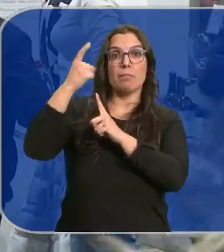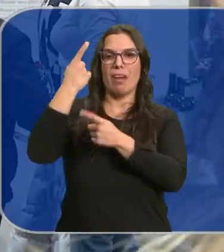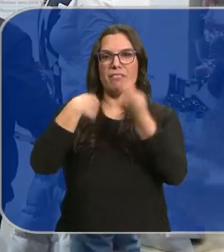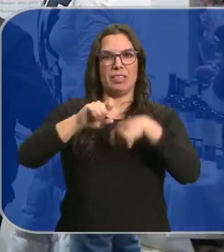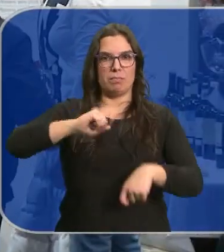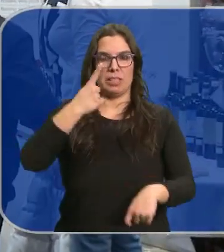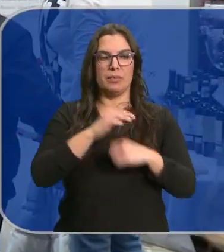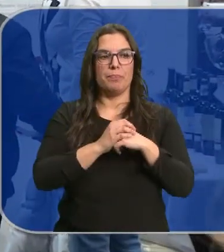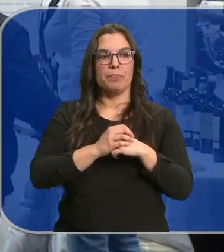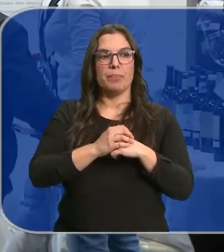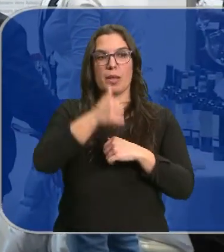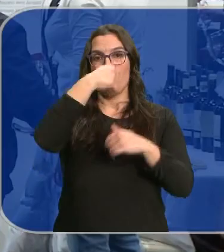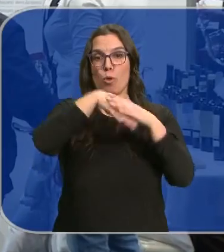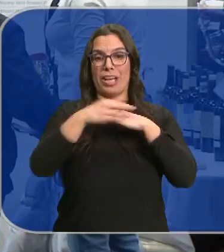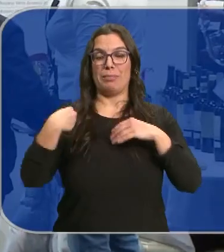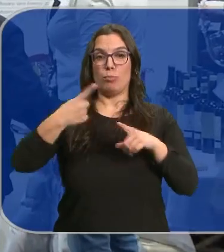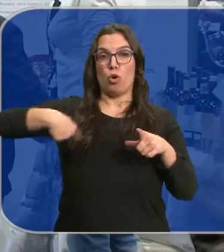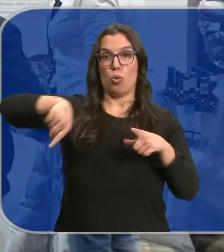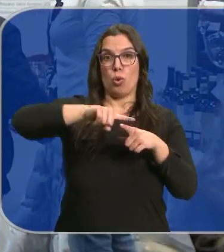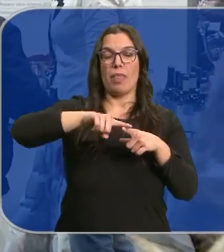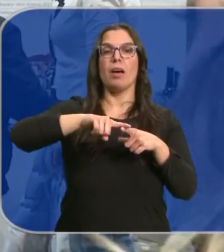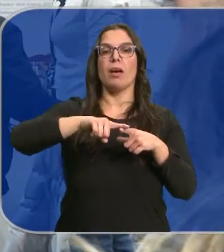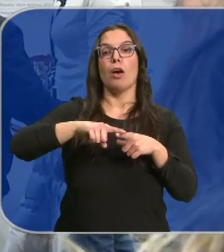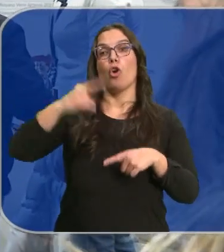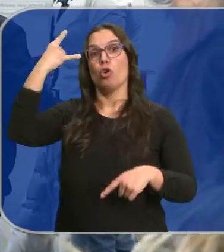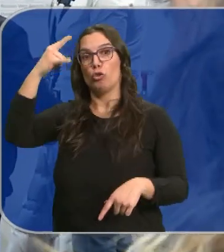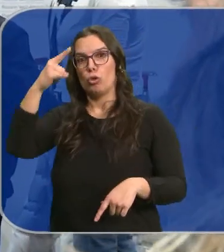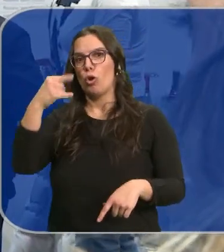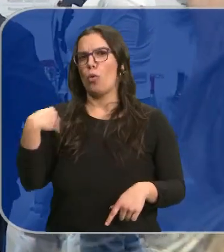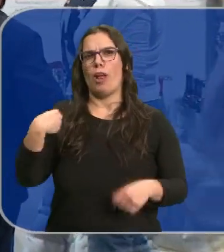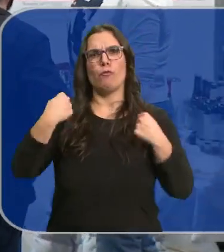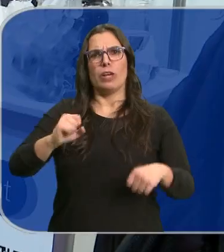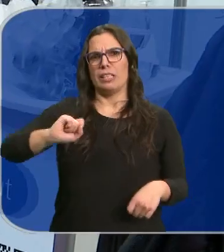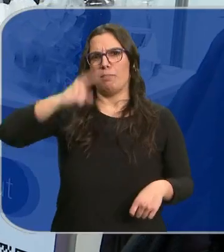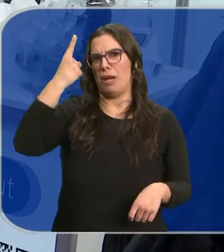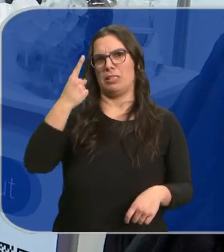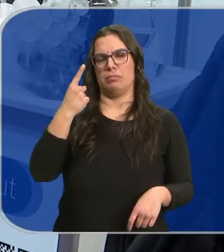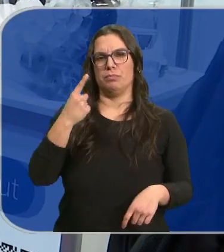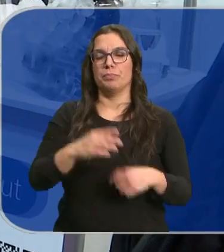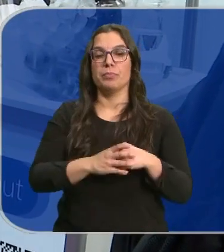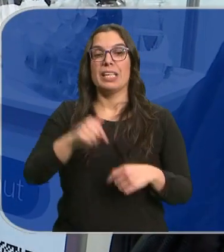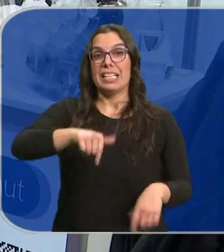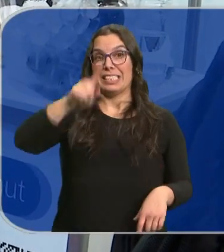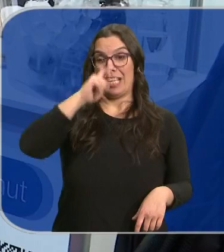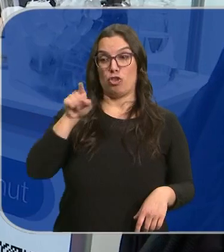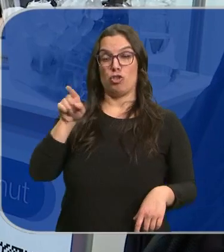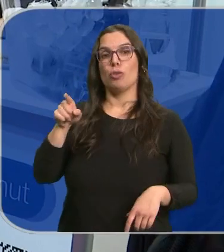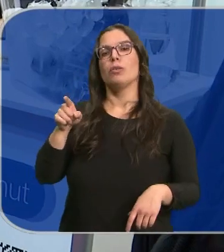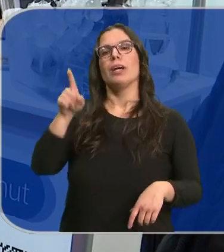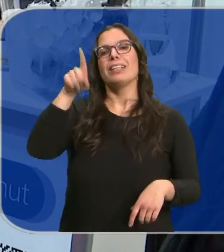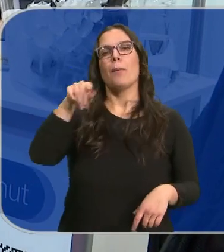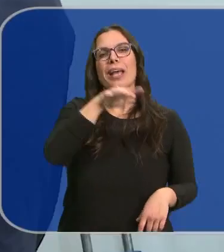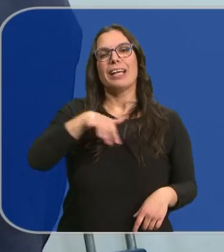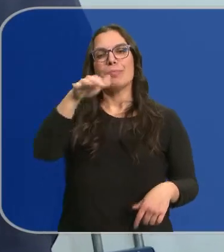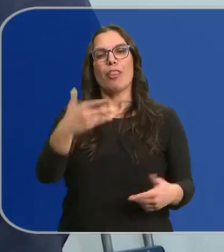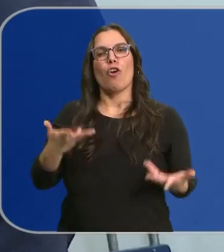vendiendo mejor. La bodega de Nisia en Rueda y Batán en Toro para nosotros son de las más potentes dentro de la bodega. Este año Peñín vuelve a dedicar un espacio a